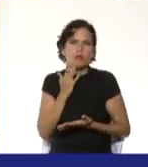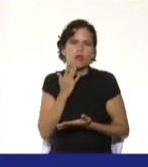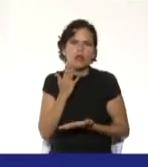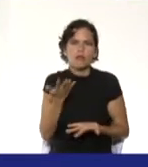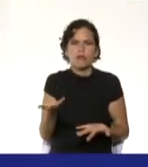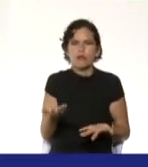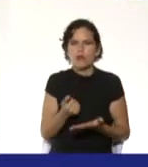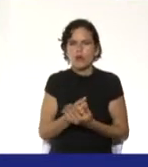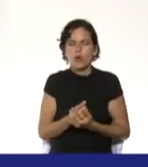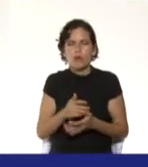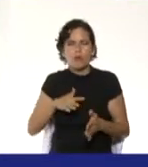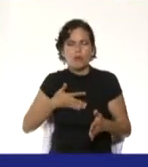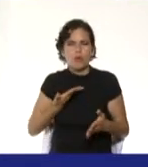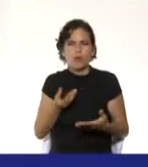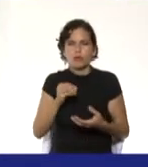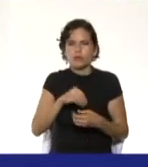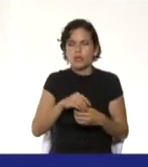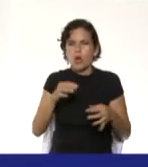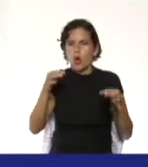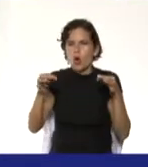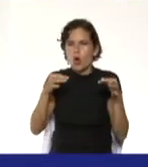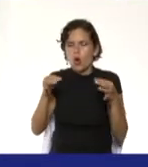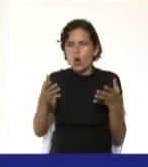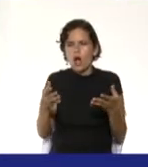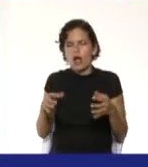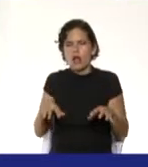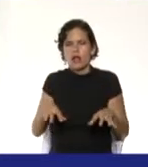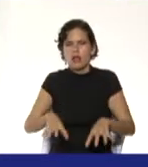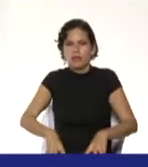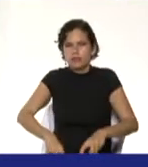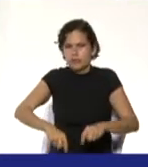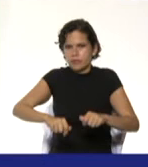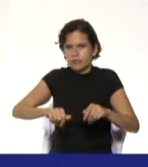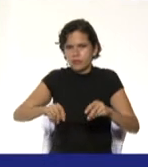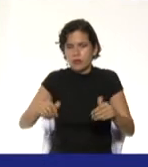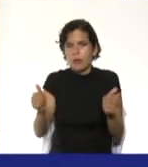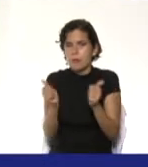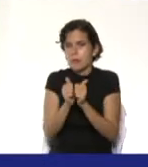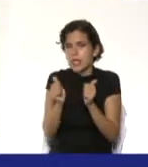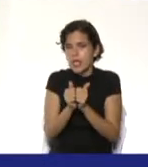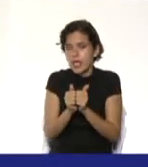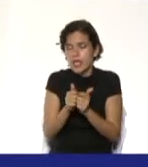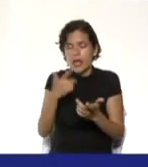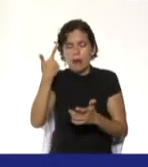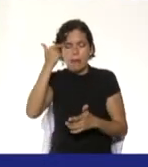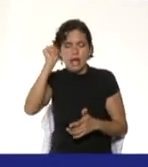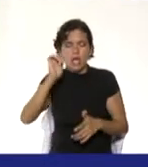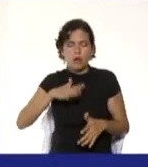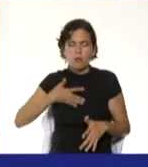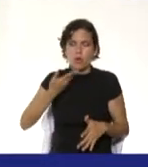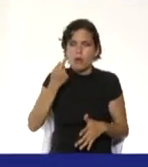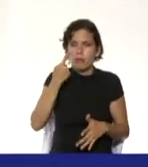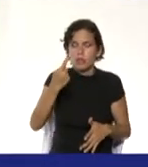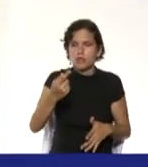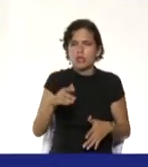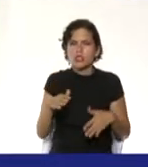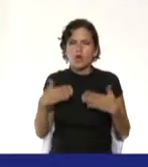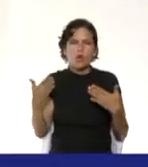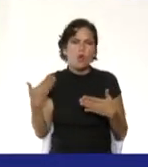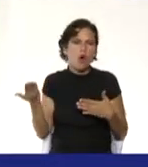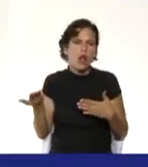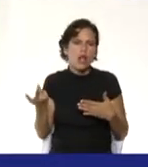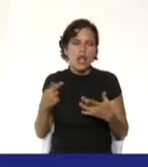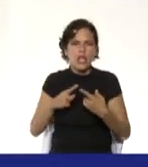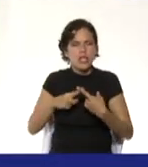textura, como por ejemplo podemos colocar hojas, arena, piedras, para que puedan visualizar cuál